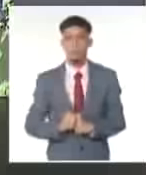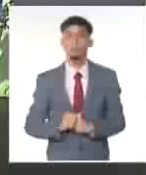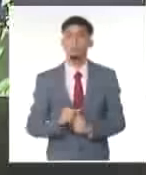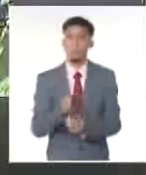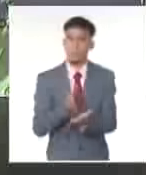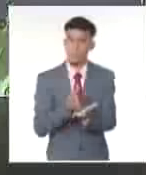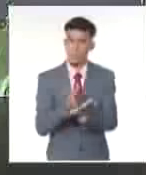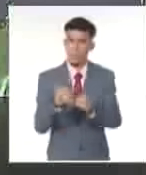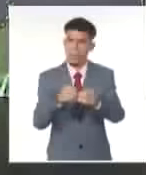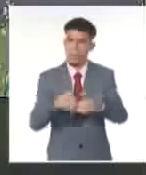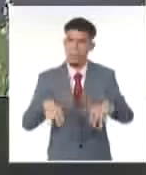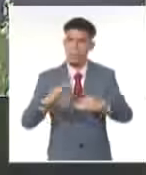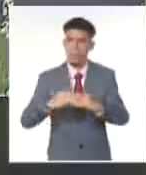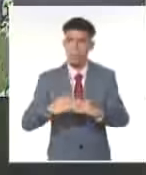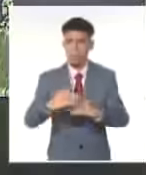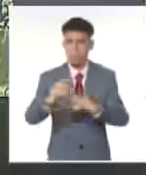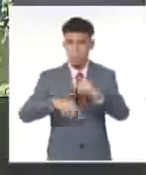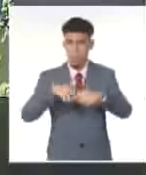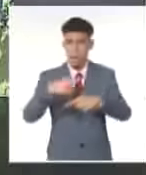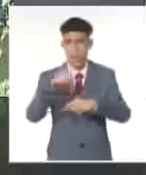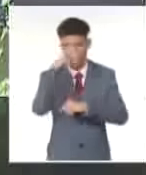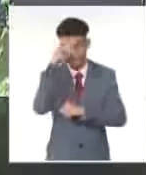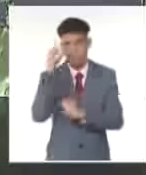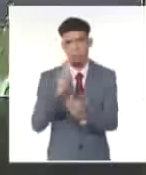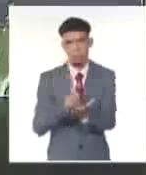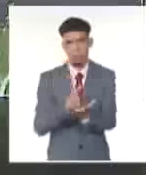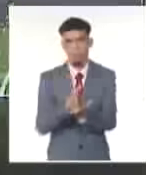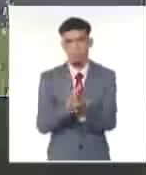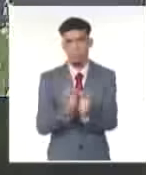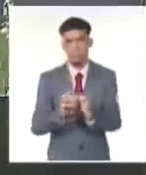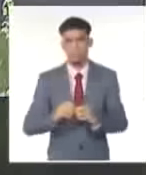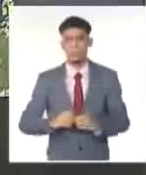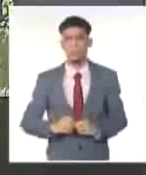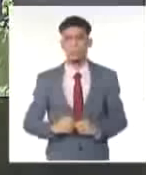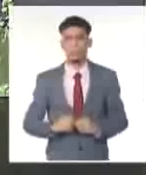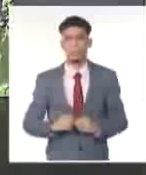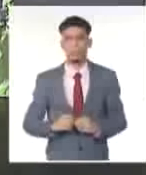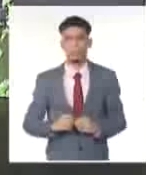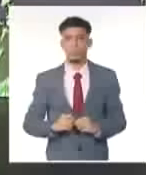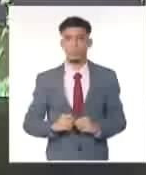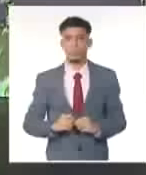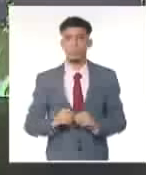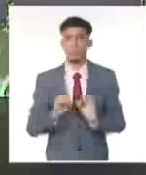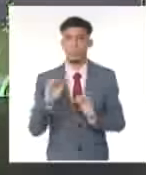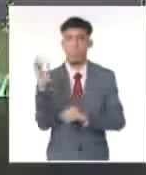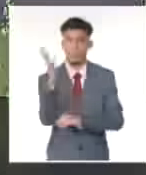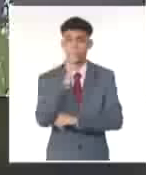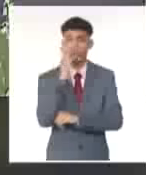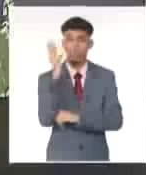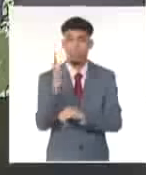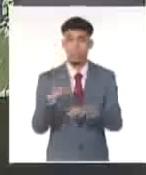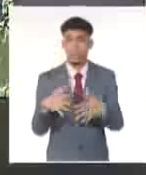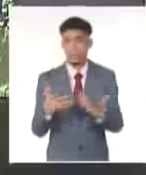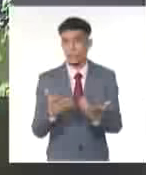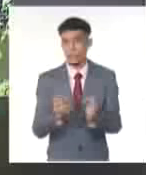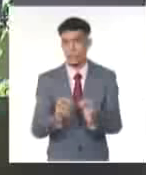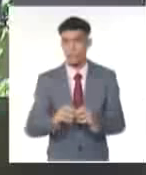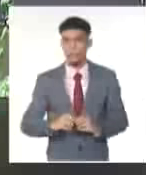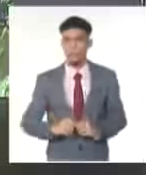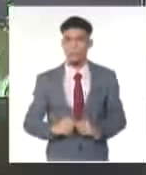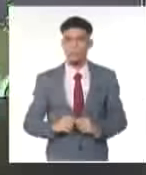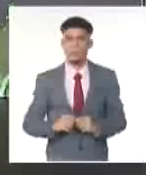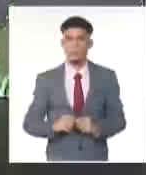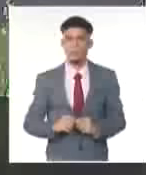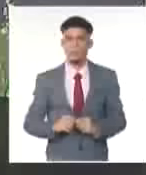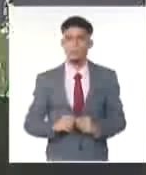persistir esta situación mañana? Sí, lo va a hacer. Y bueno, ¿qué va a pasar con este sistema de bajas presiones? Hay